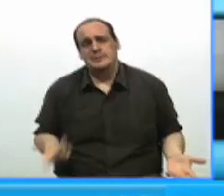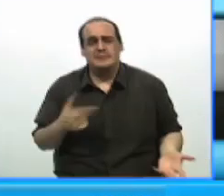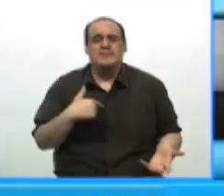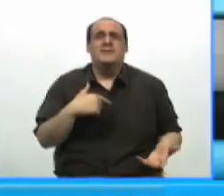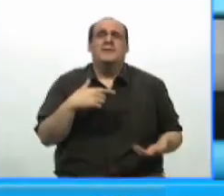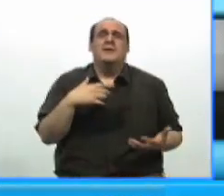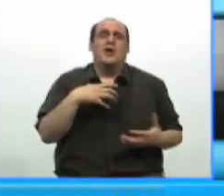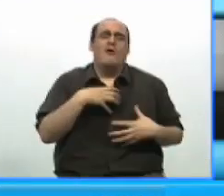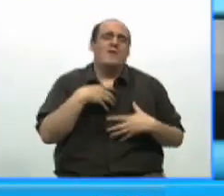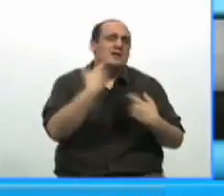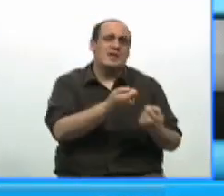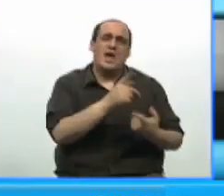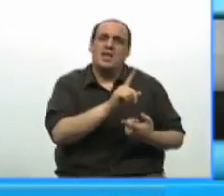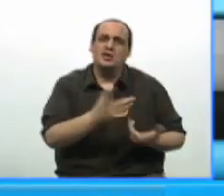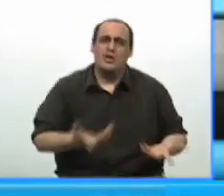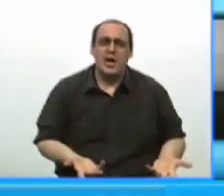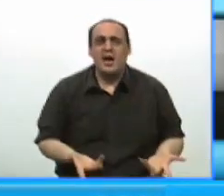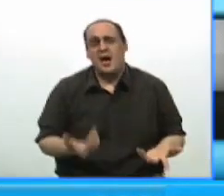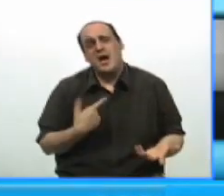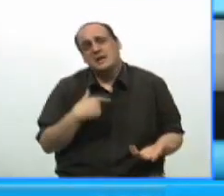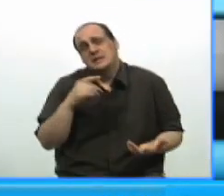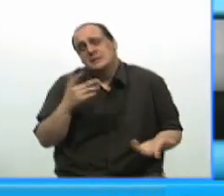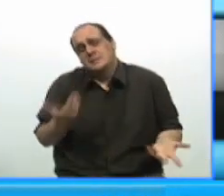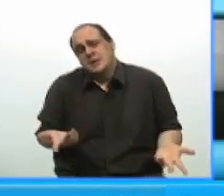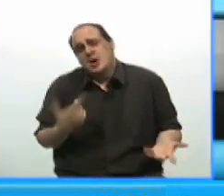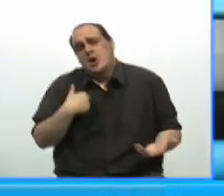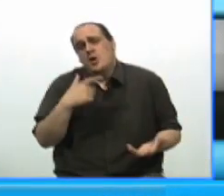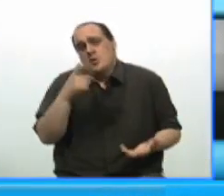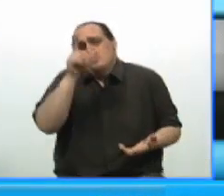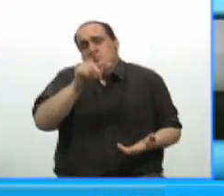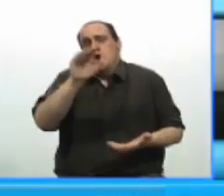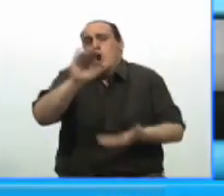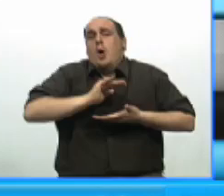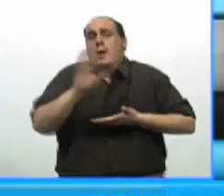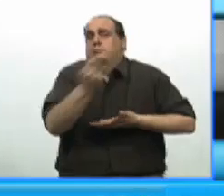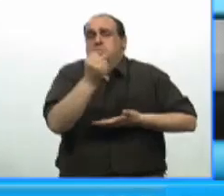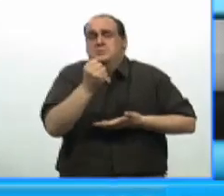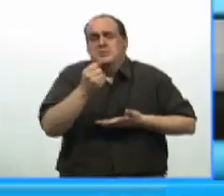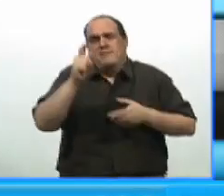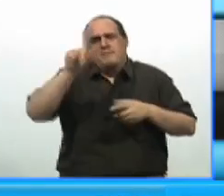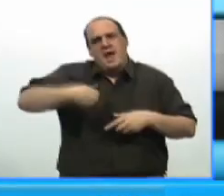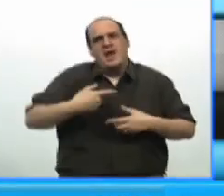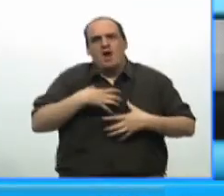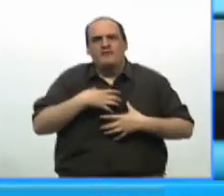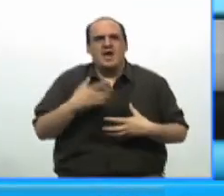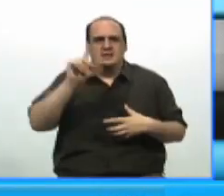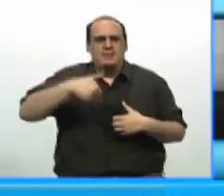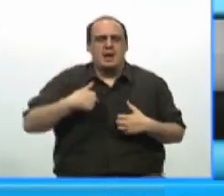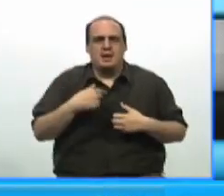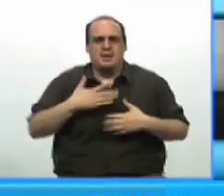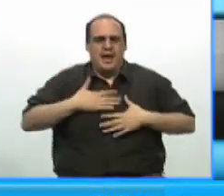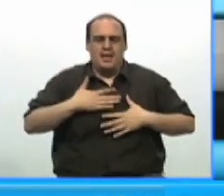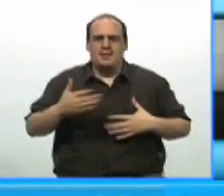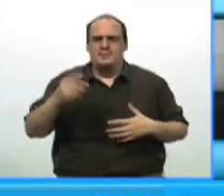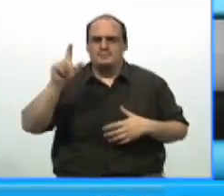confianza, tranquilidad, todo lo que requiere un título y todo lo que requiere la necesidad de un pueblo que está